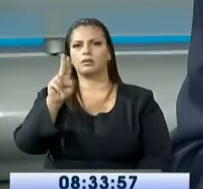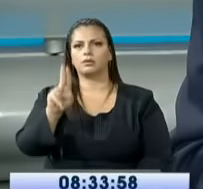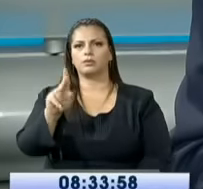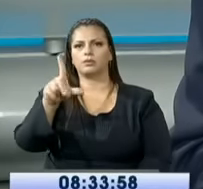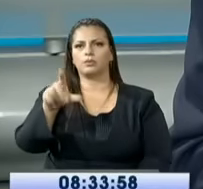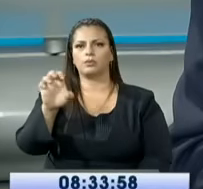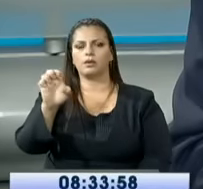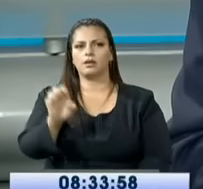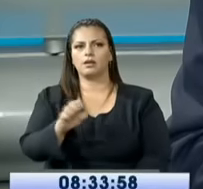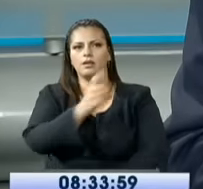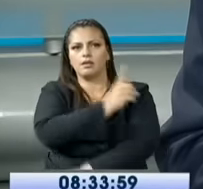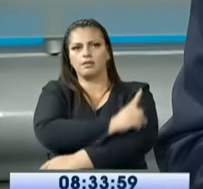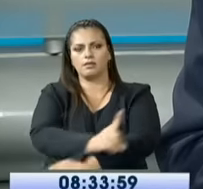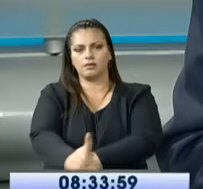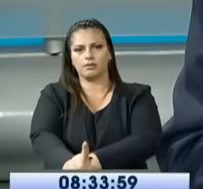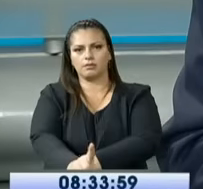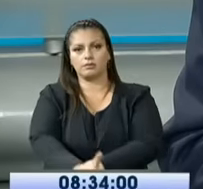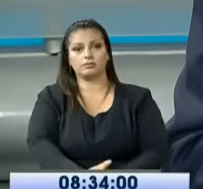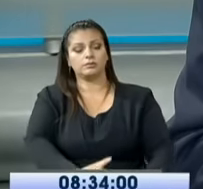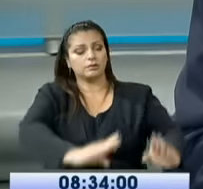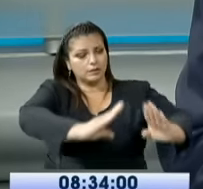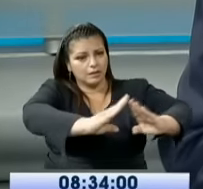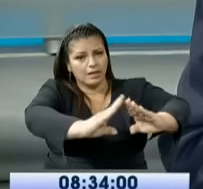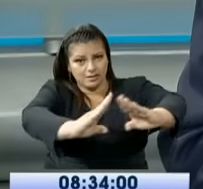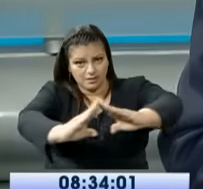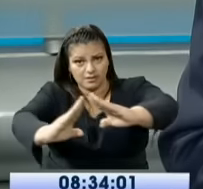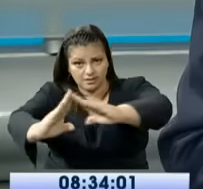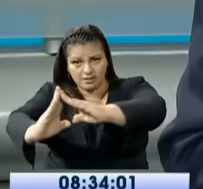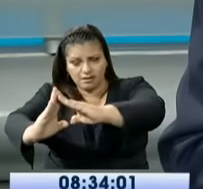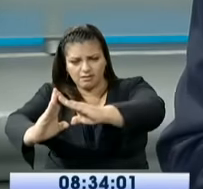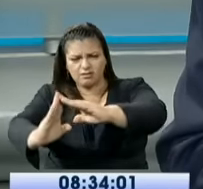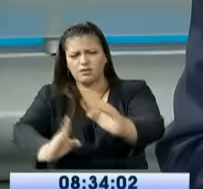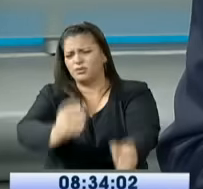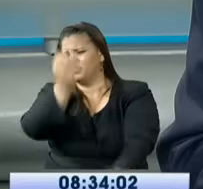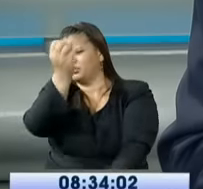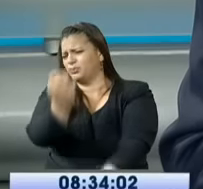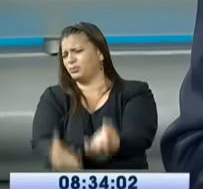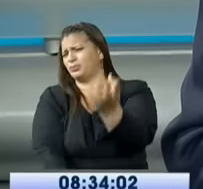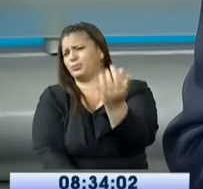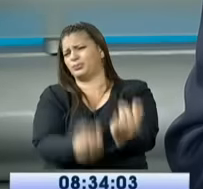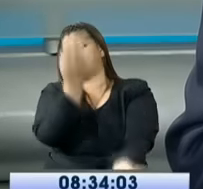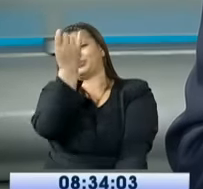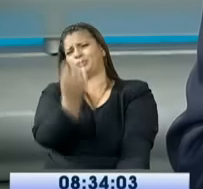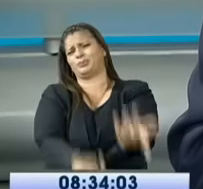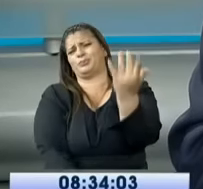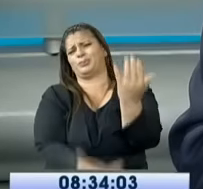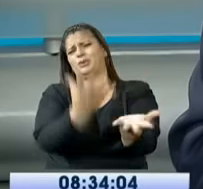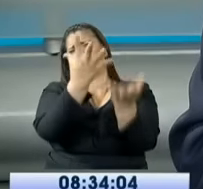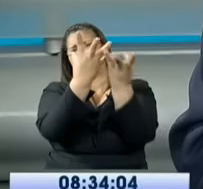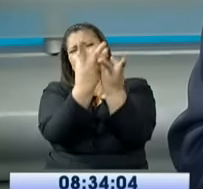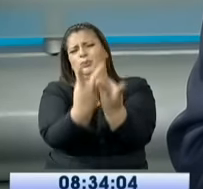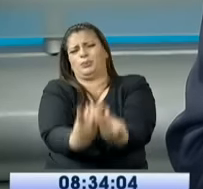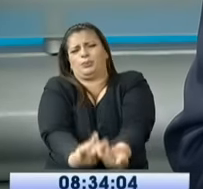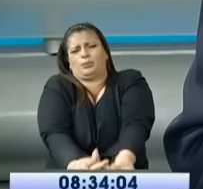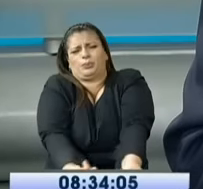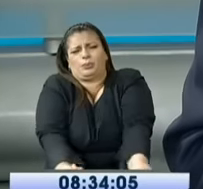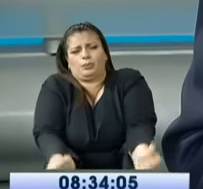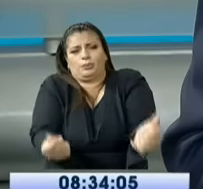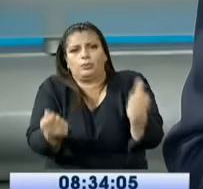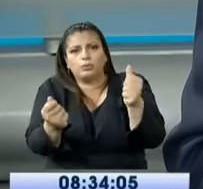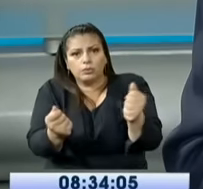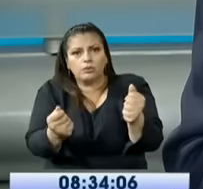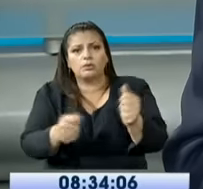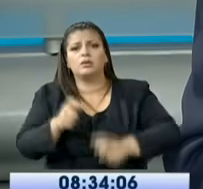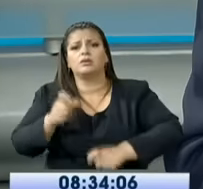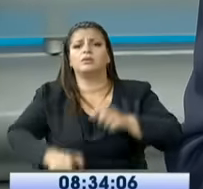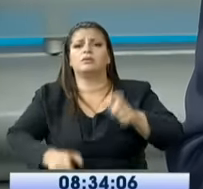provincia del Guayas. Algunas casas quedaron reducidas a escombros tras el siniestro. Los afectados, como es lógico suponer, ahora